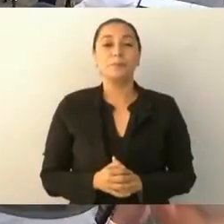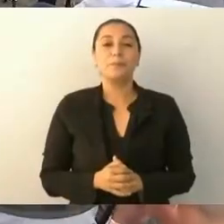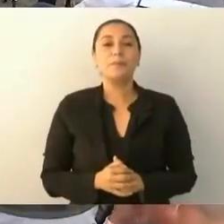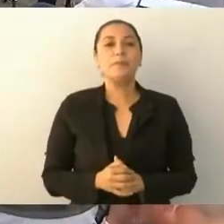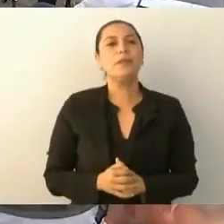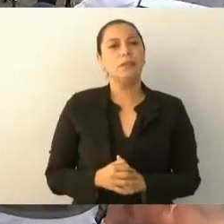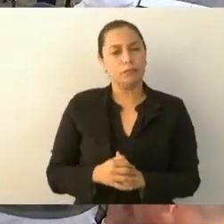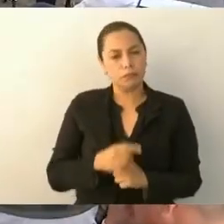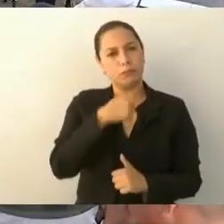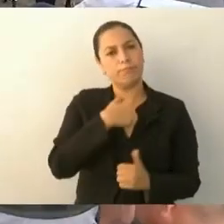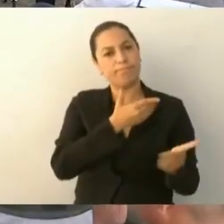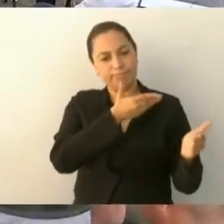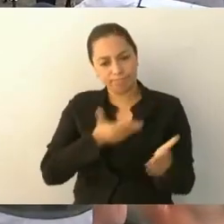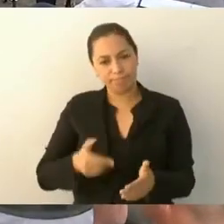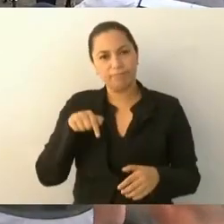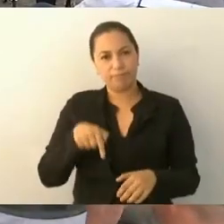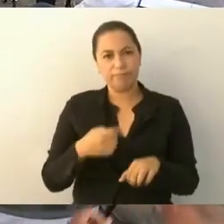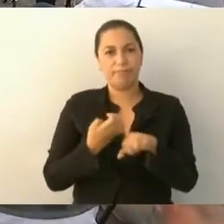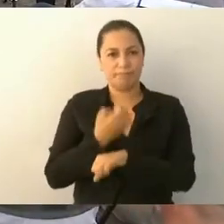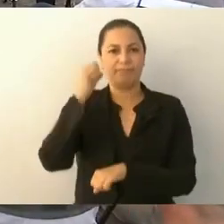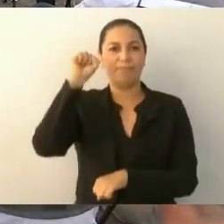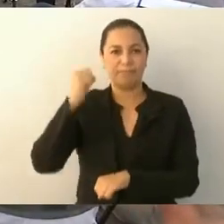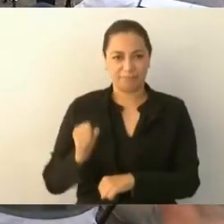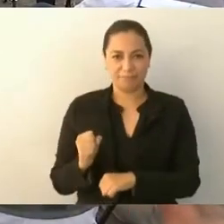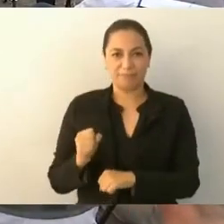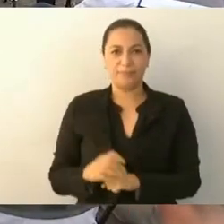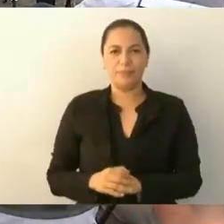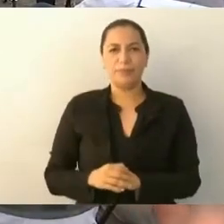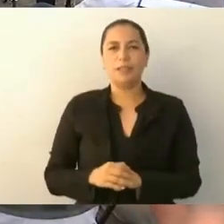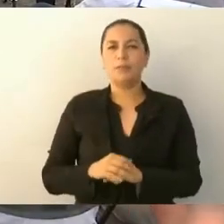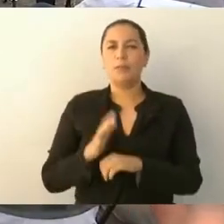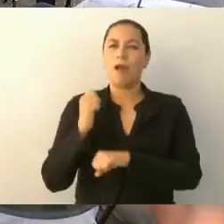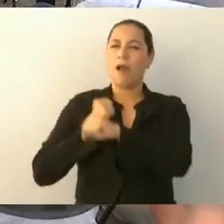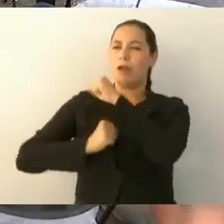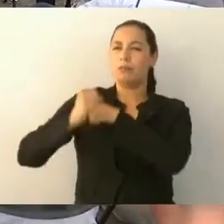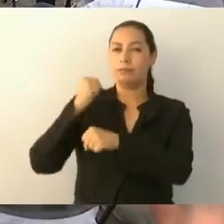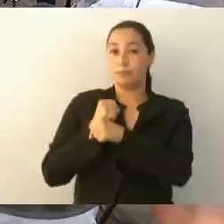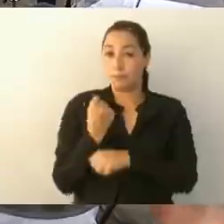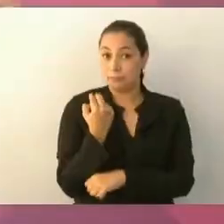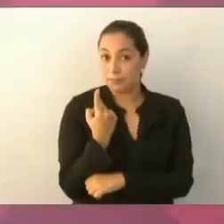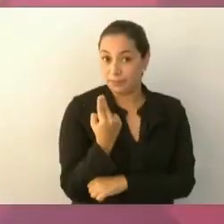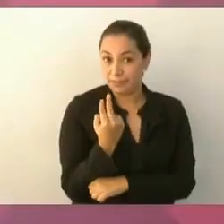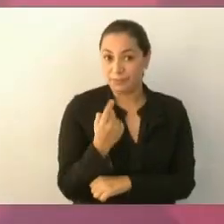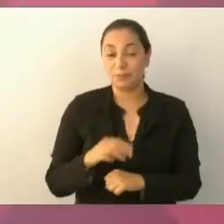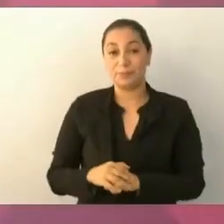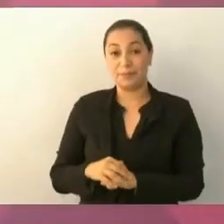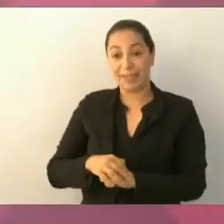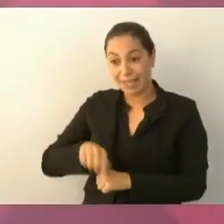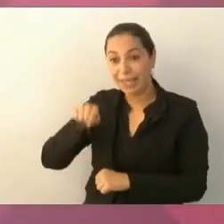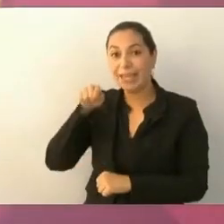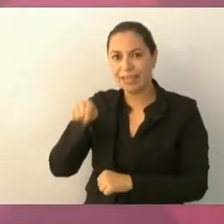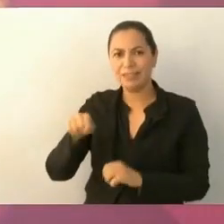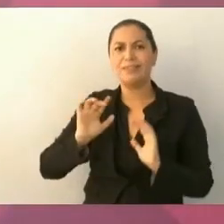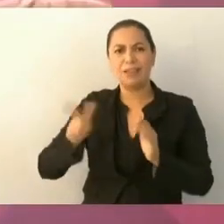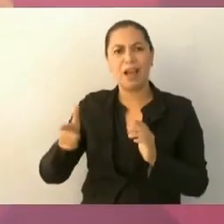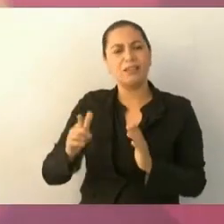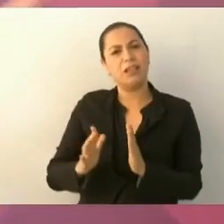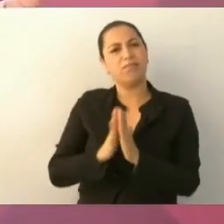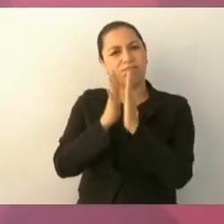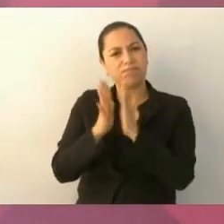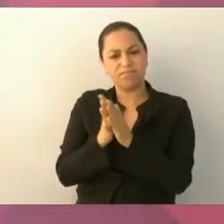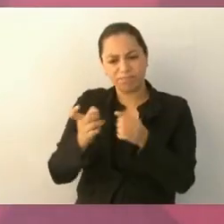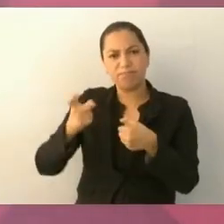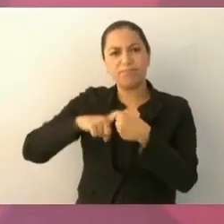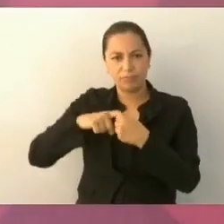estuvimos aquí en Sinaloa hace 25 años y él ya había estado participando